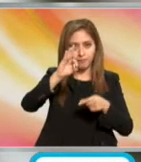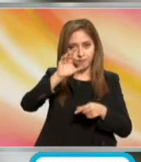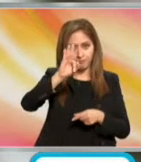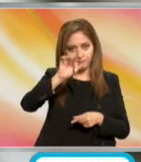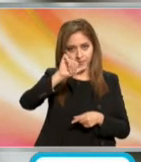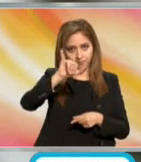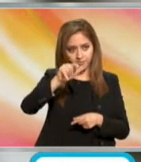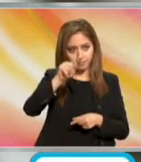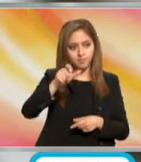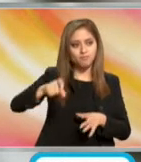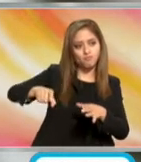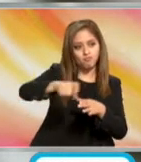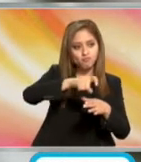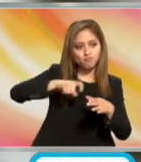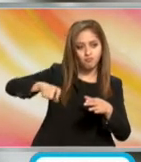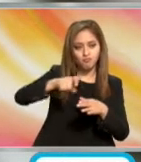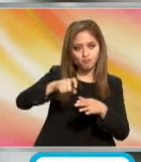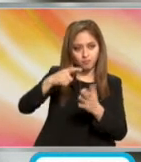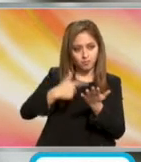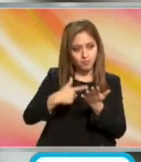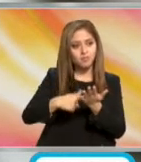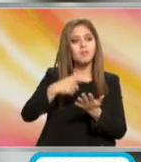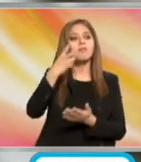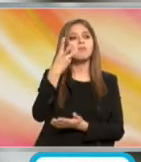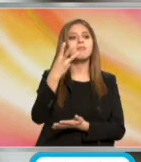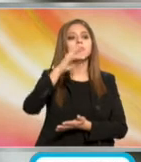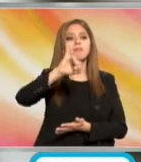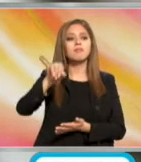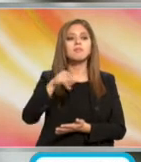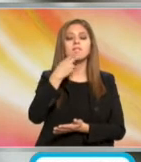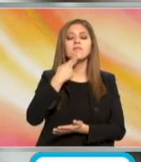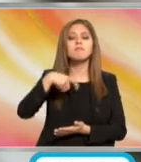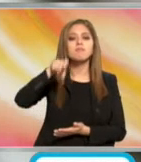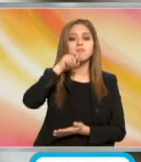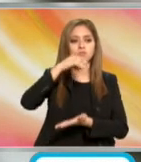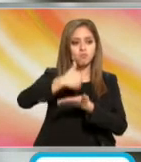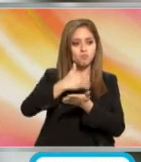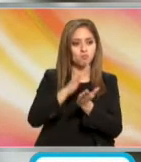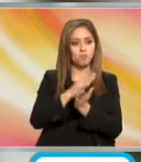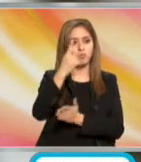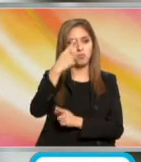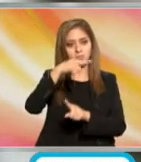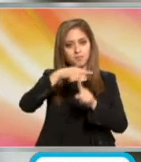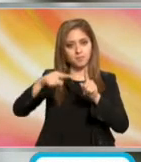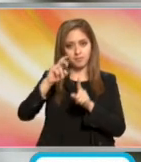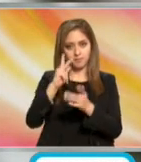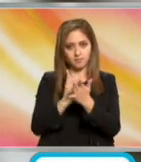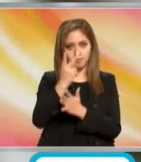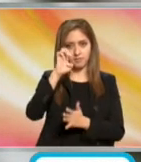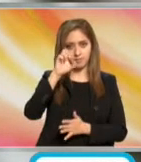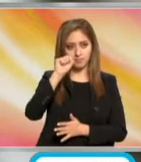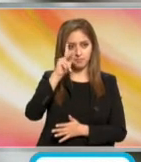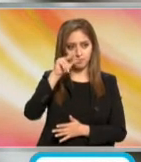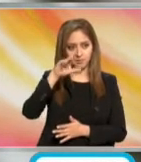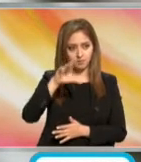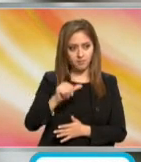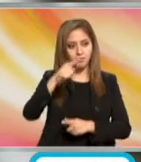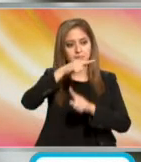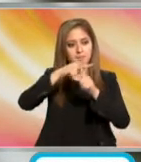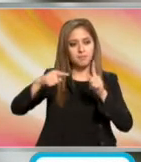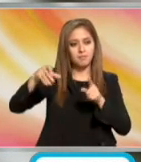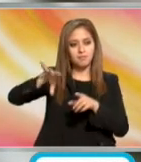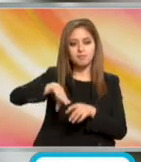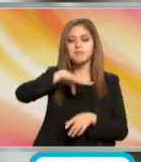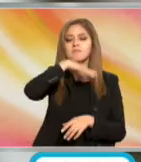Spray antiadherente, 3 jitomates en cubos, un manojo de espinaca. media taza de cebolla roja picada. sal